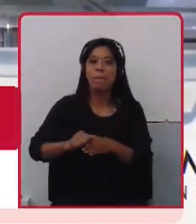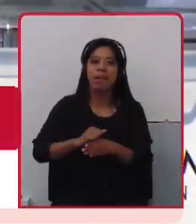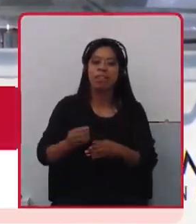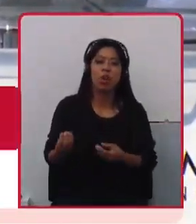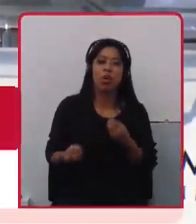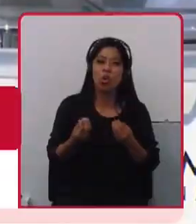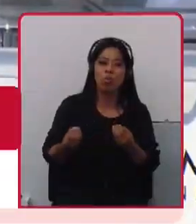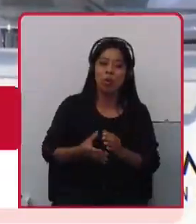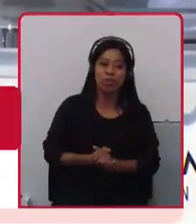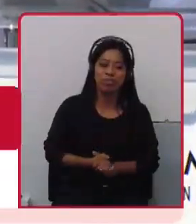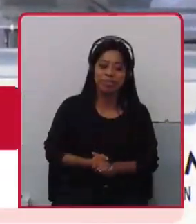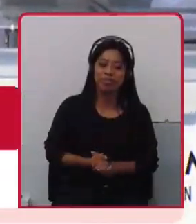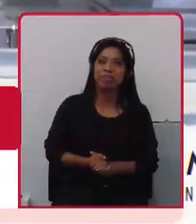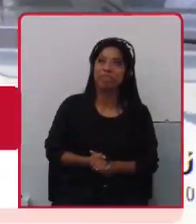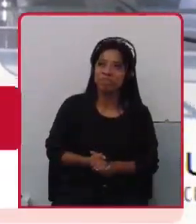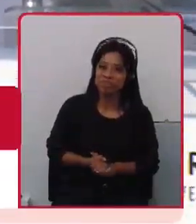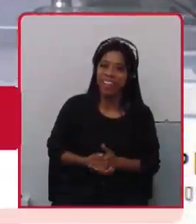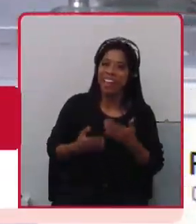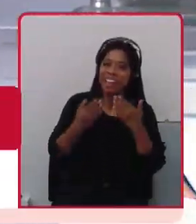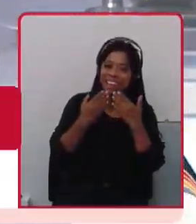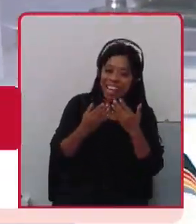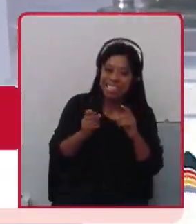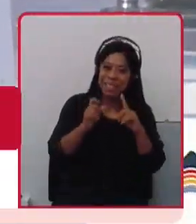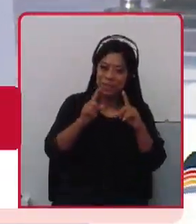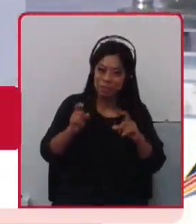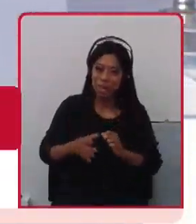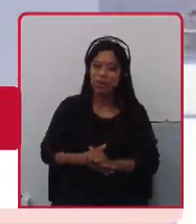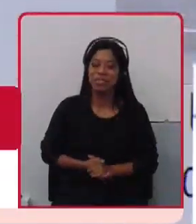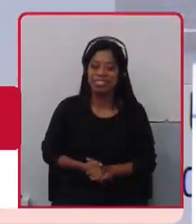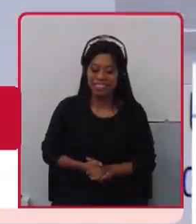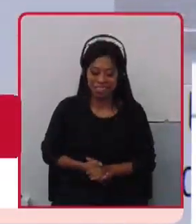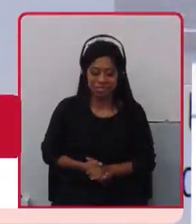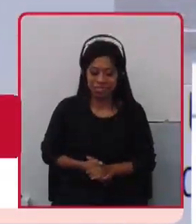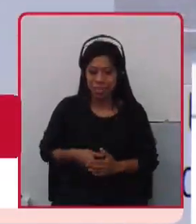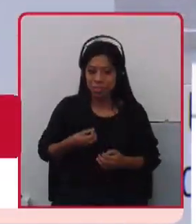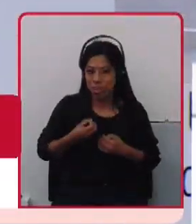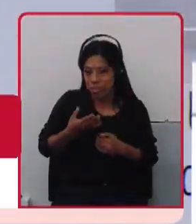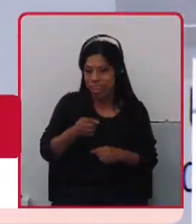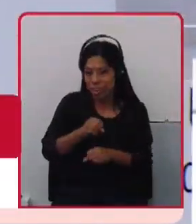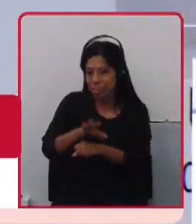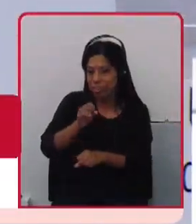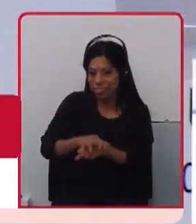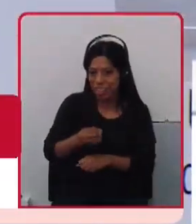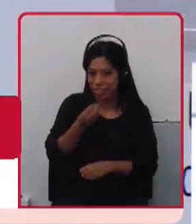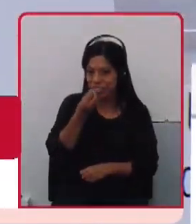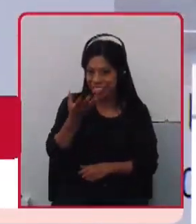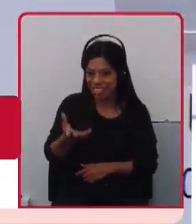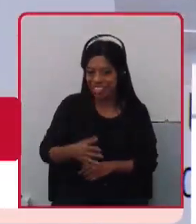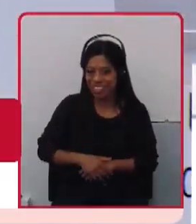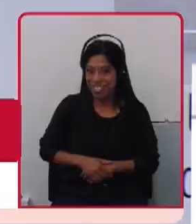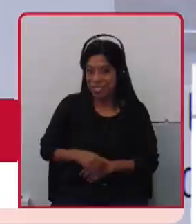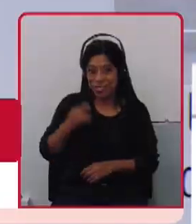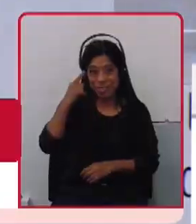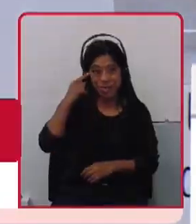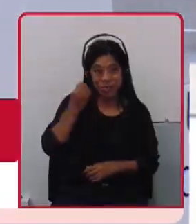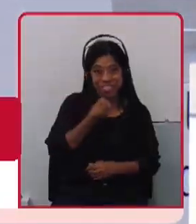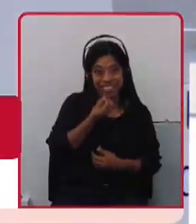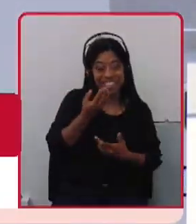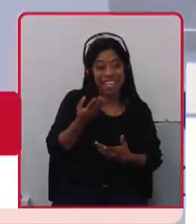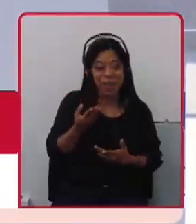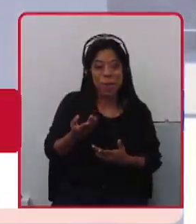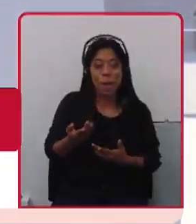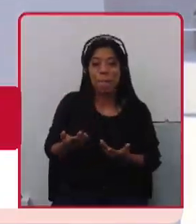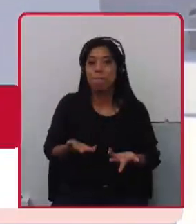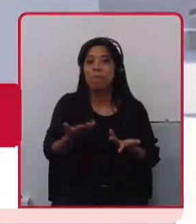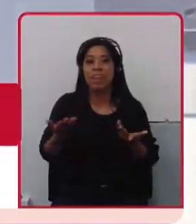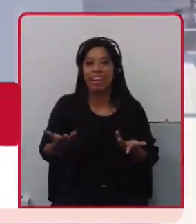práctico? Muchas gracias por tu pregunta. Y decirte que esa es la recomendación que di. Yo lo estoy proponiendo para